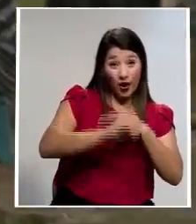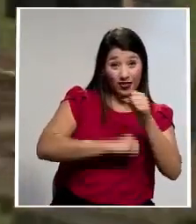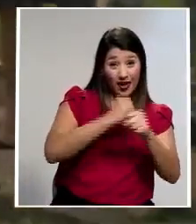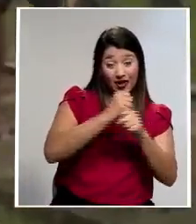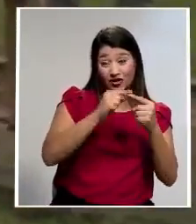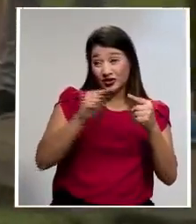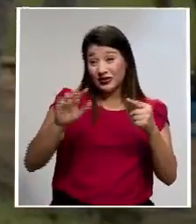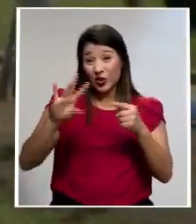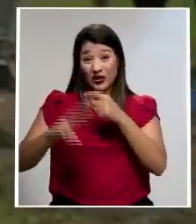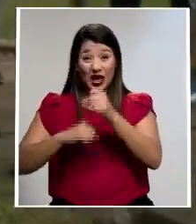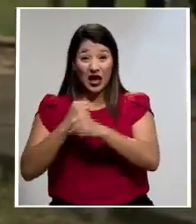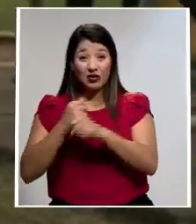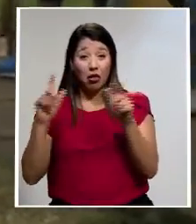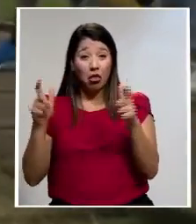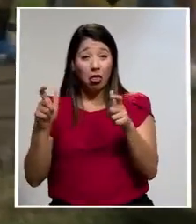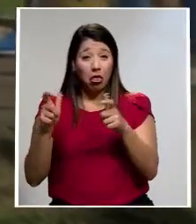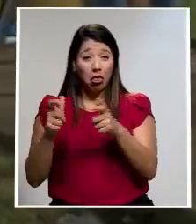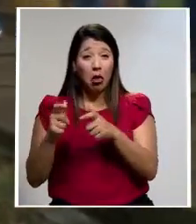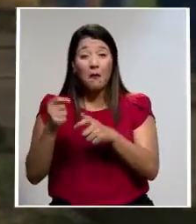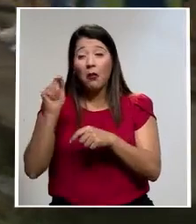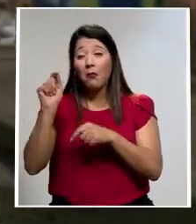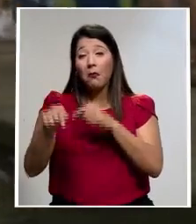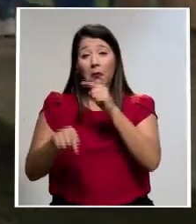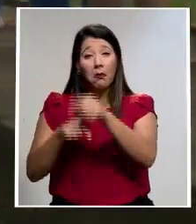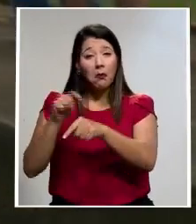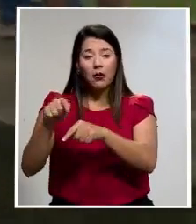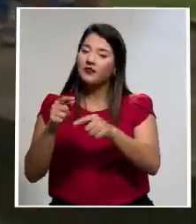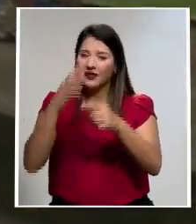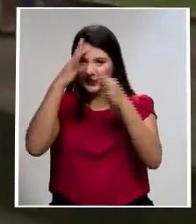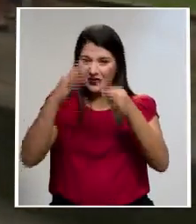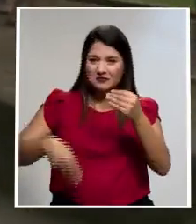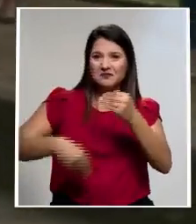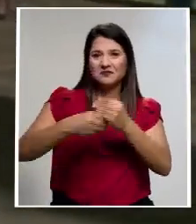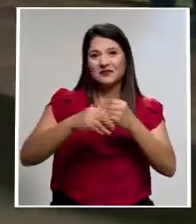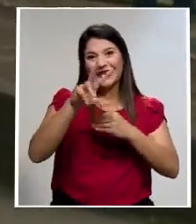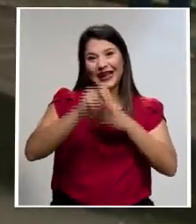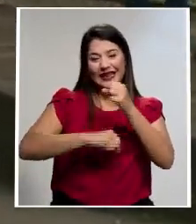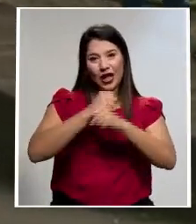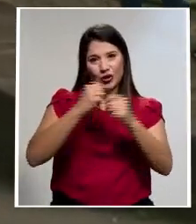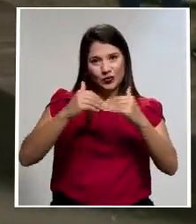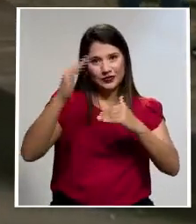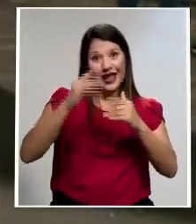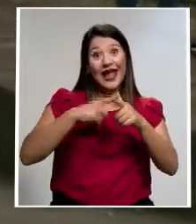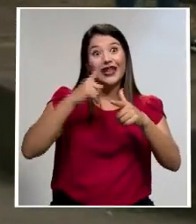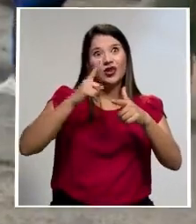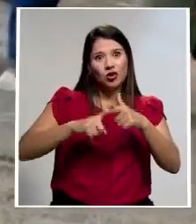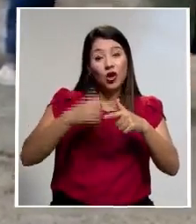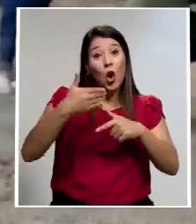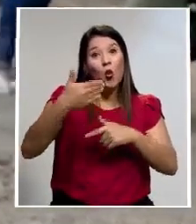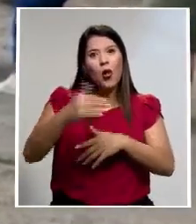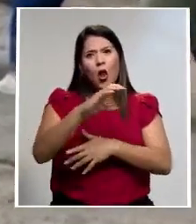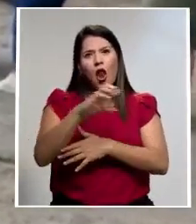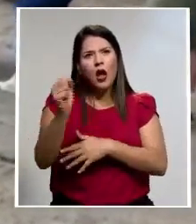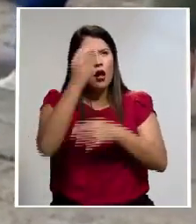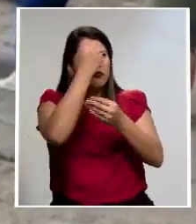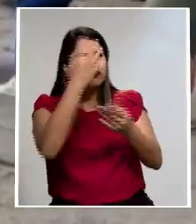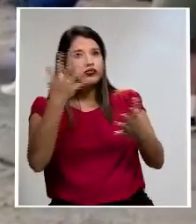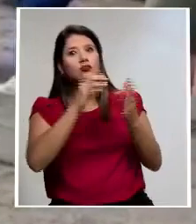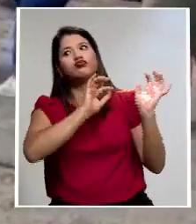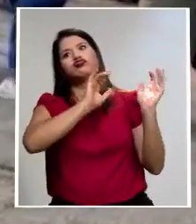57 años disminuyó. Tras la decisión de la Caja, las personas acudieron masivamente a los centros de vacunación a eso del mediodía.